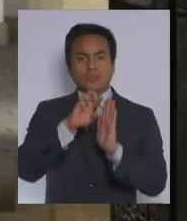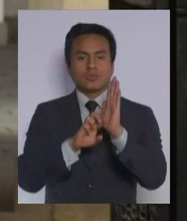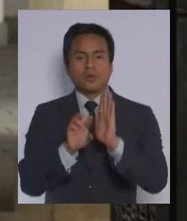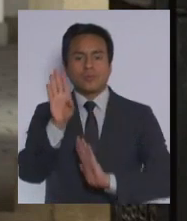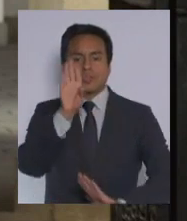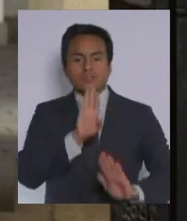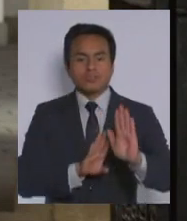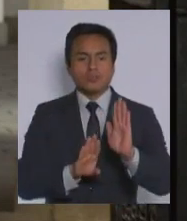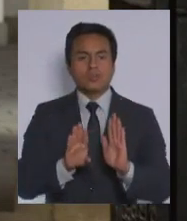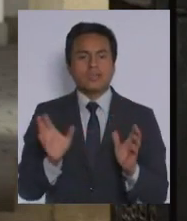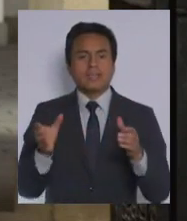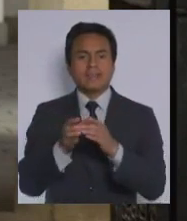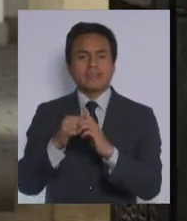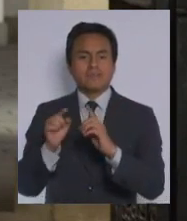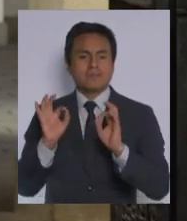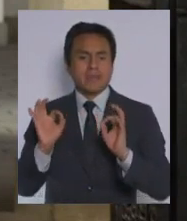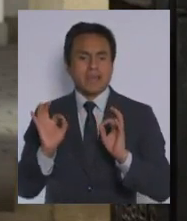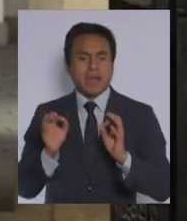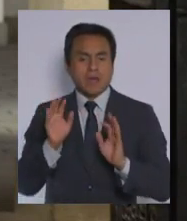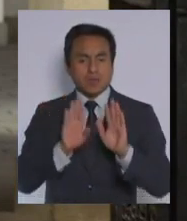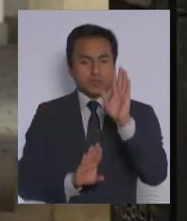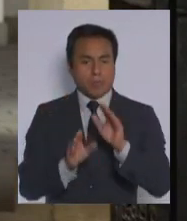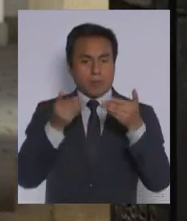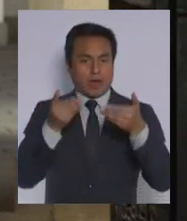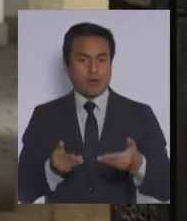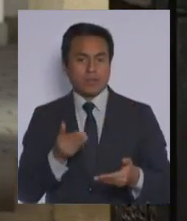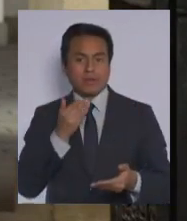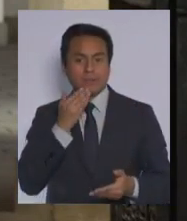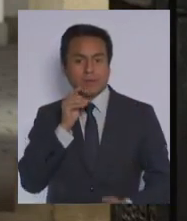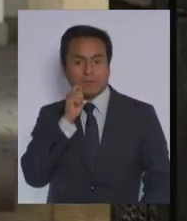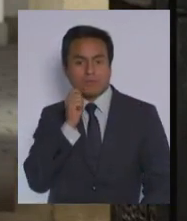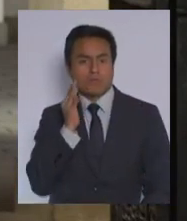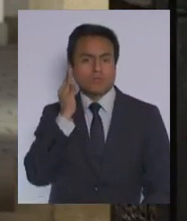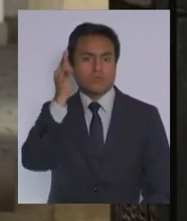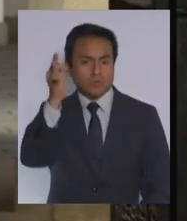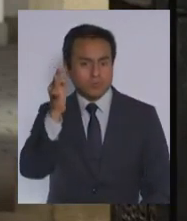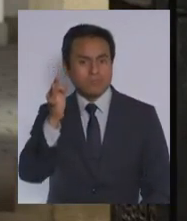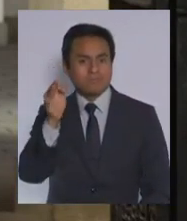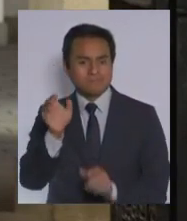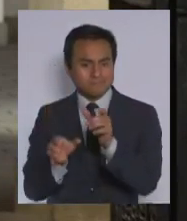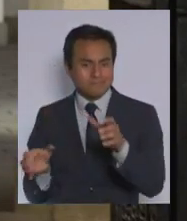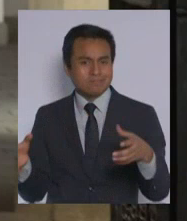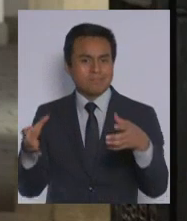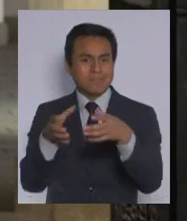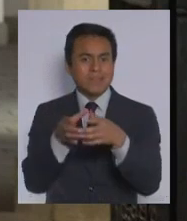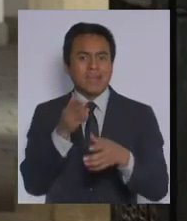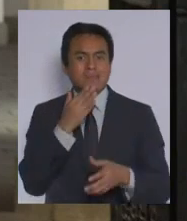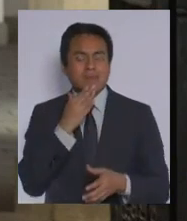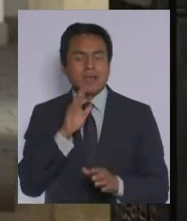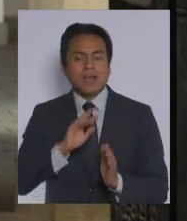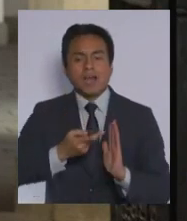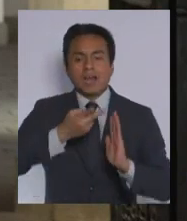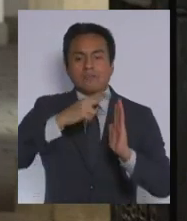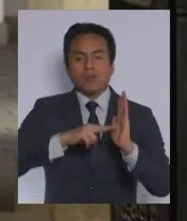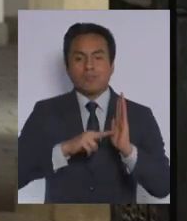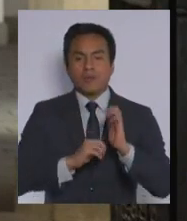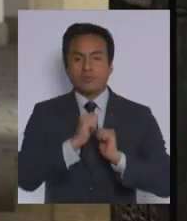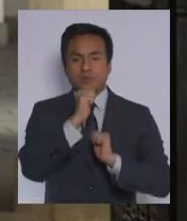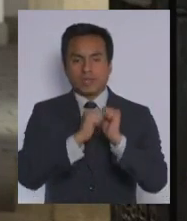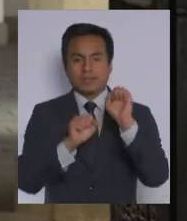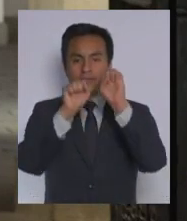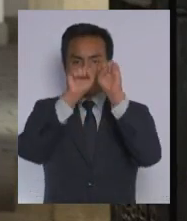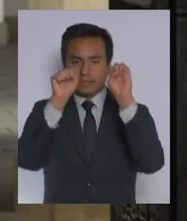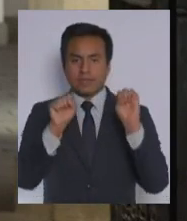de protección de la clase media que es protección para hoy y también para mañana y en una reforma estructural del